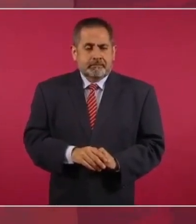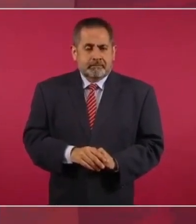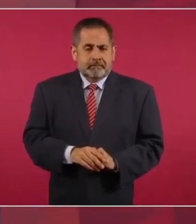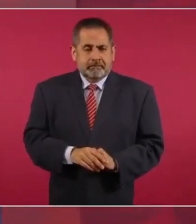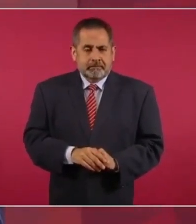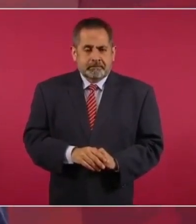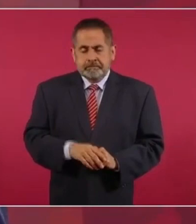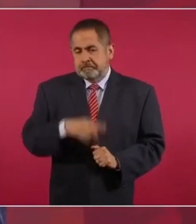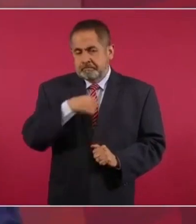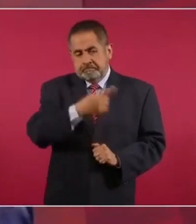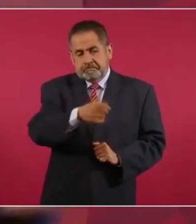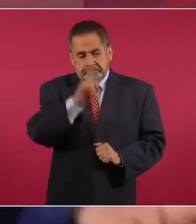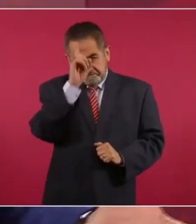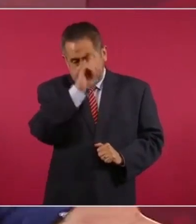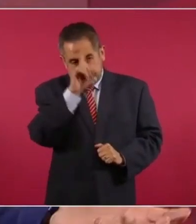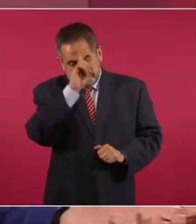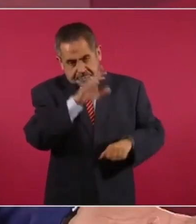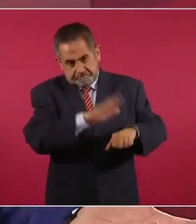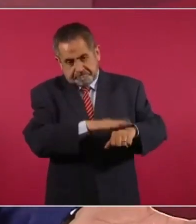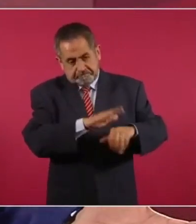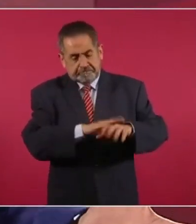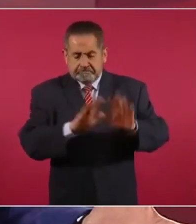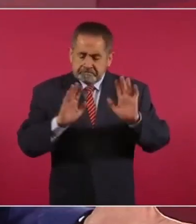Una recomendación es: